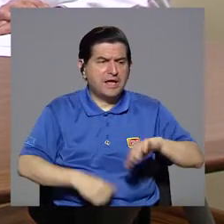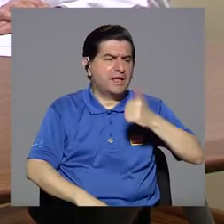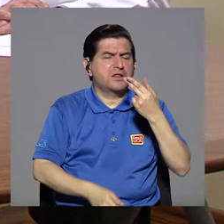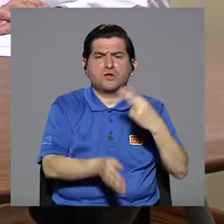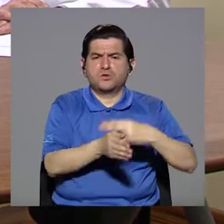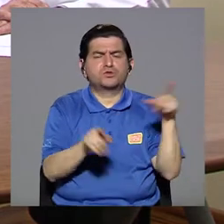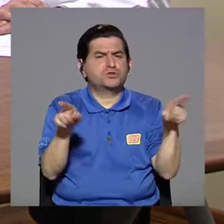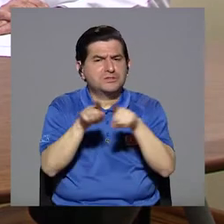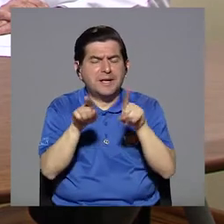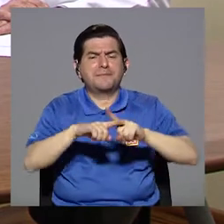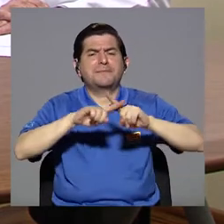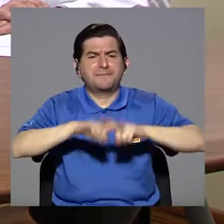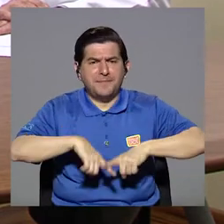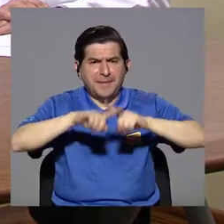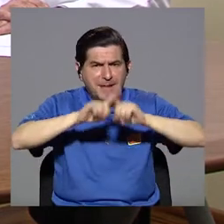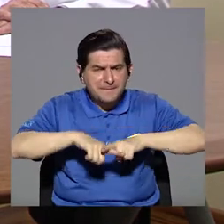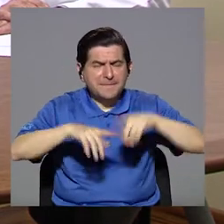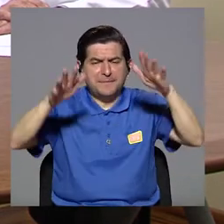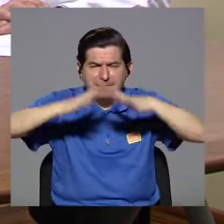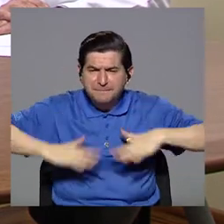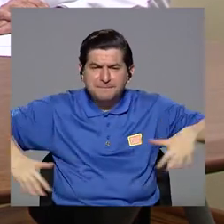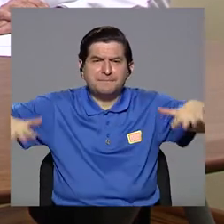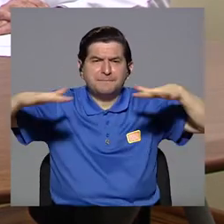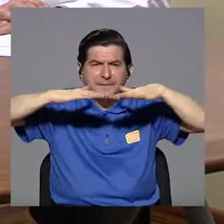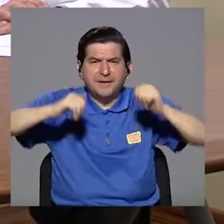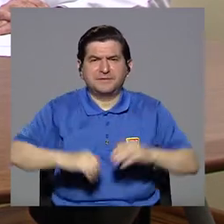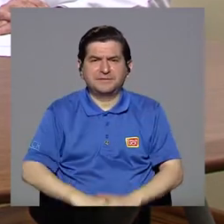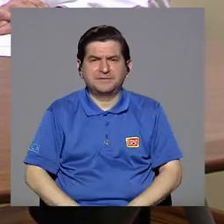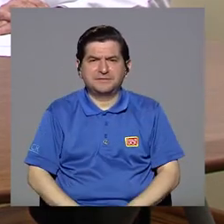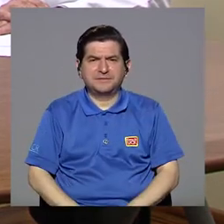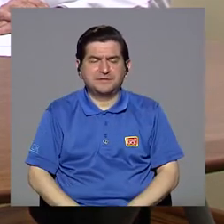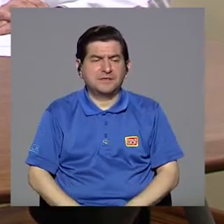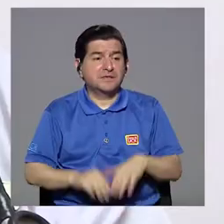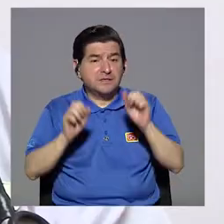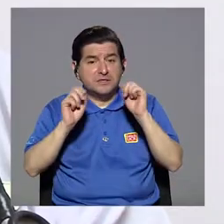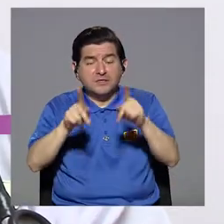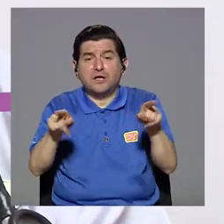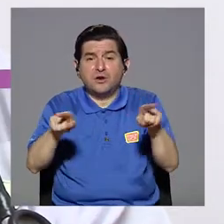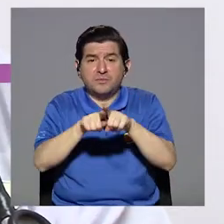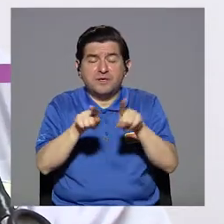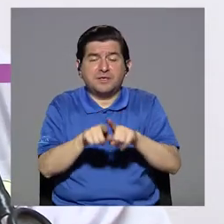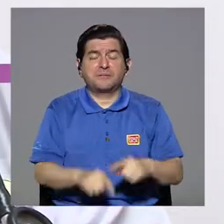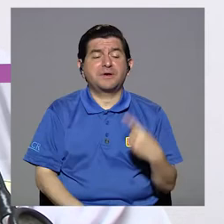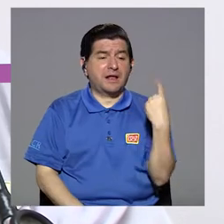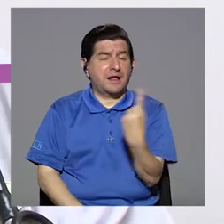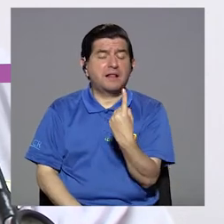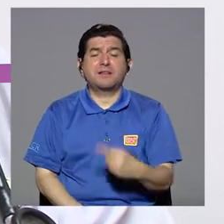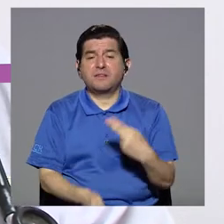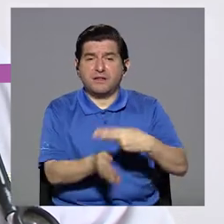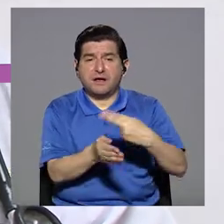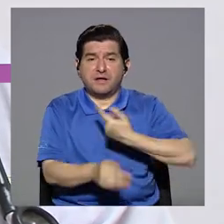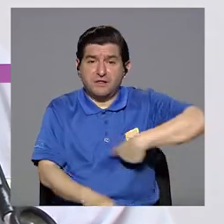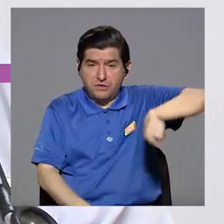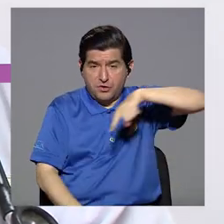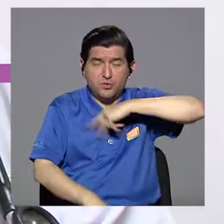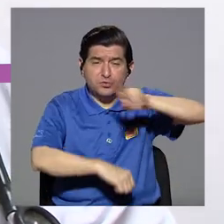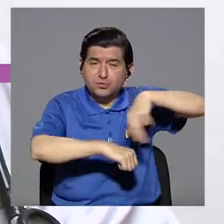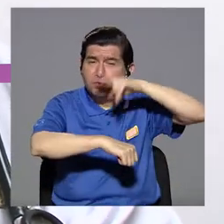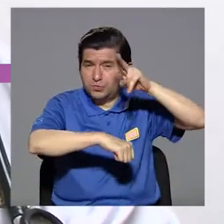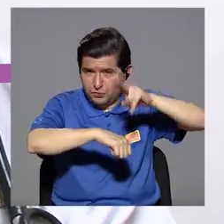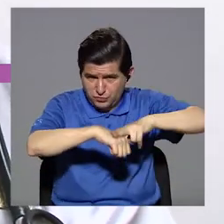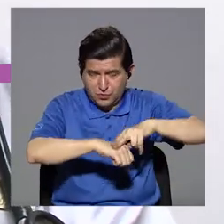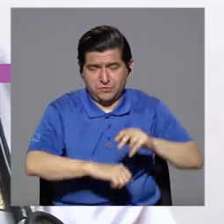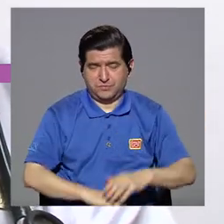pueden ser en otros hospitales también depende digamos de este espacio de la de las posibilidades también de cada centro médico nosotros